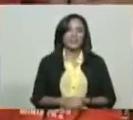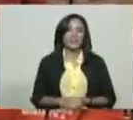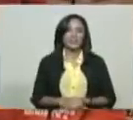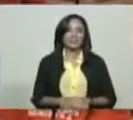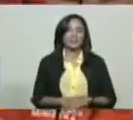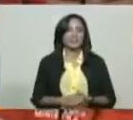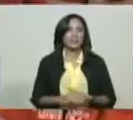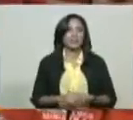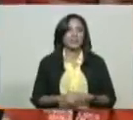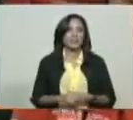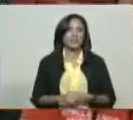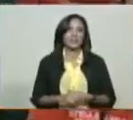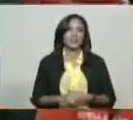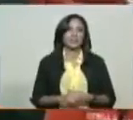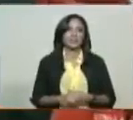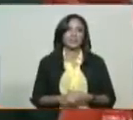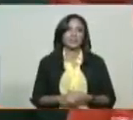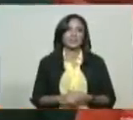cárcel.